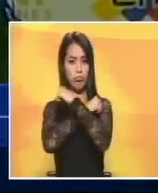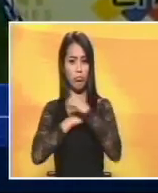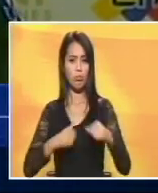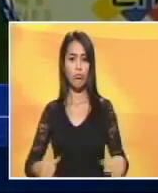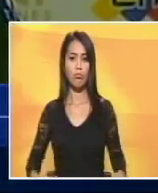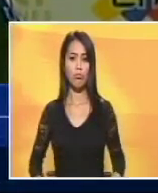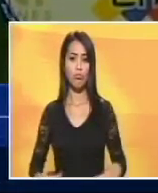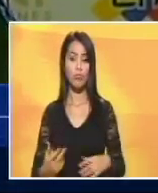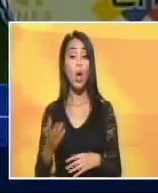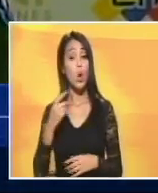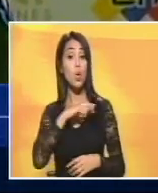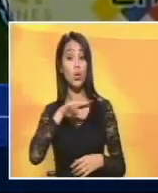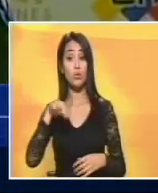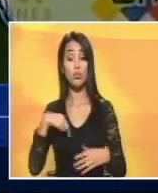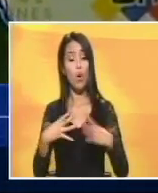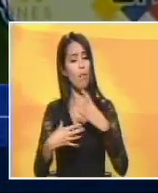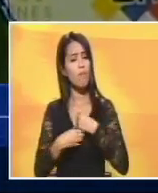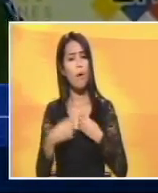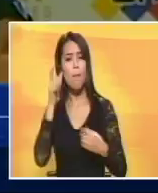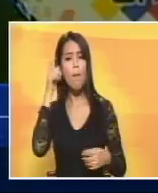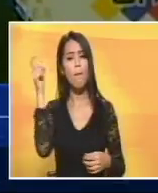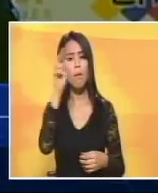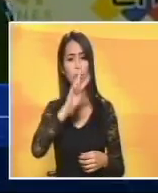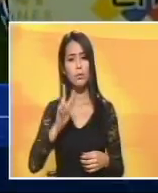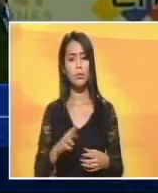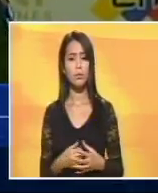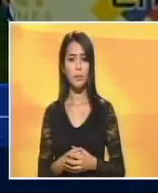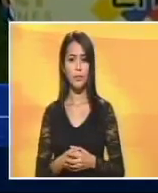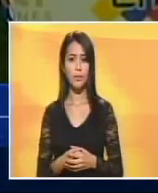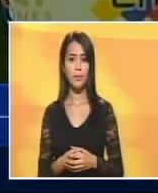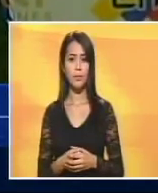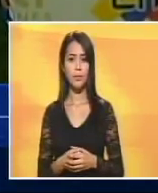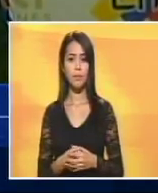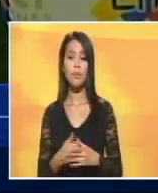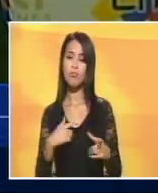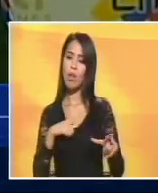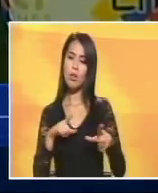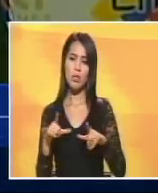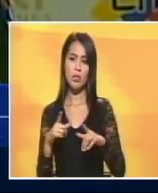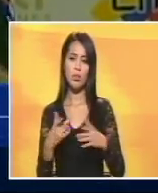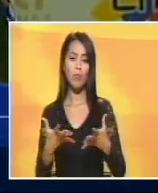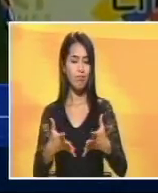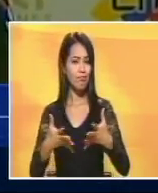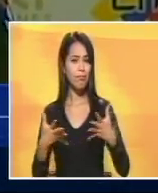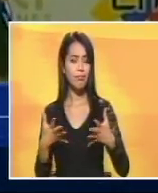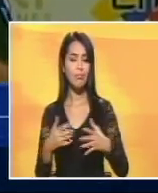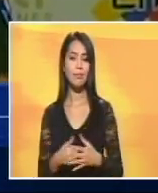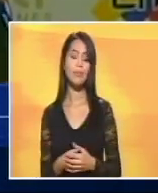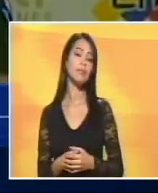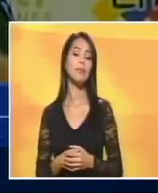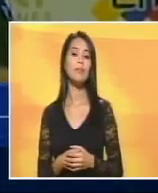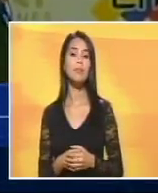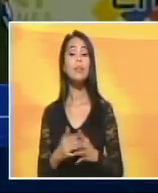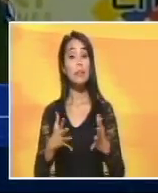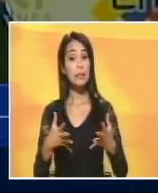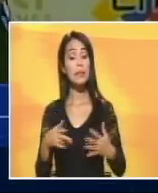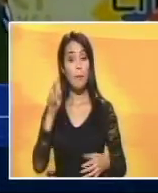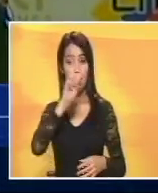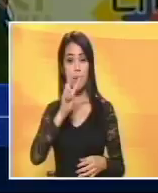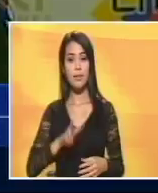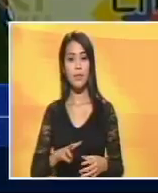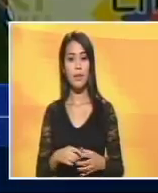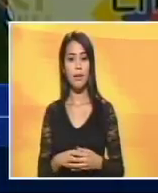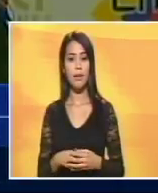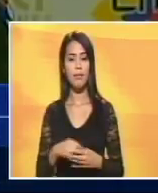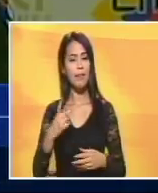nosotros confiamos en el pueblo de Venezuela y esto saldrá siempre victorioso. Victoriosa saldrá Venezuela de